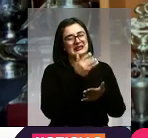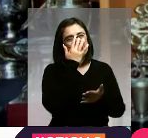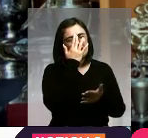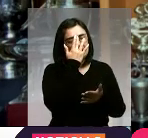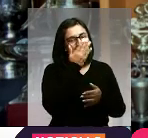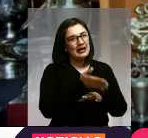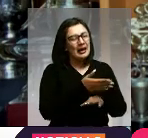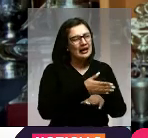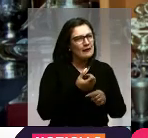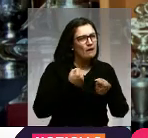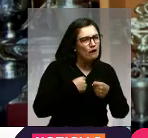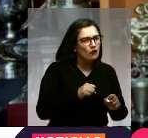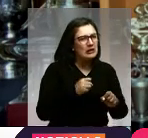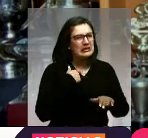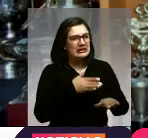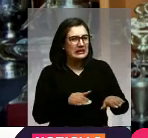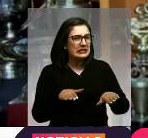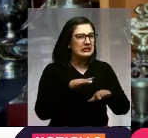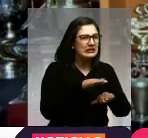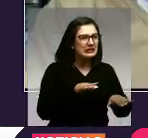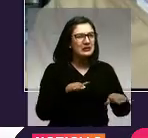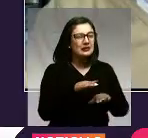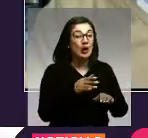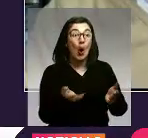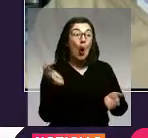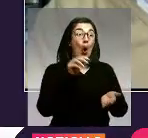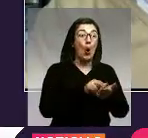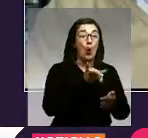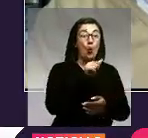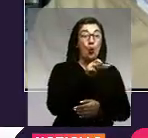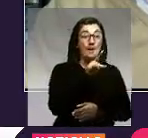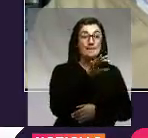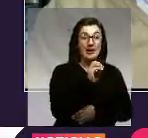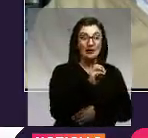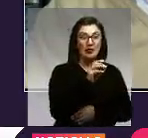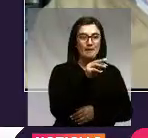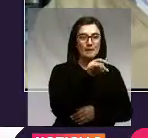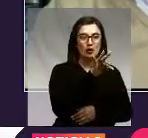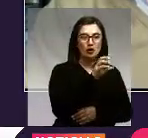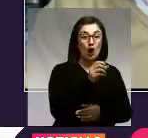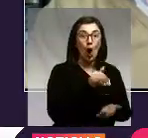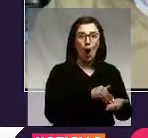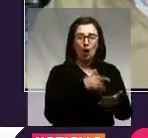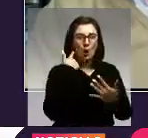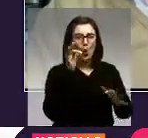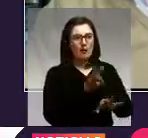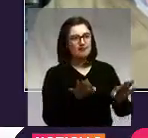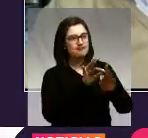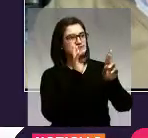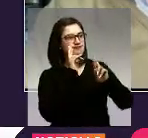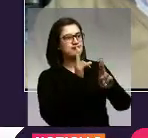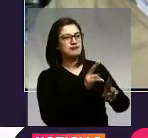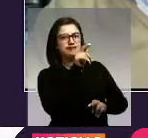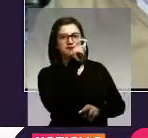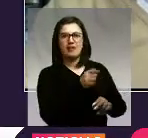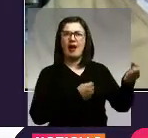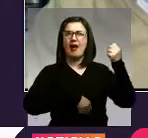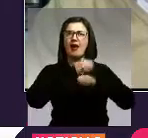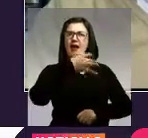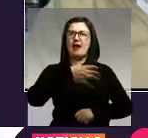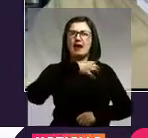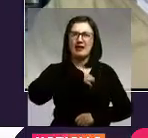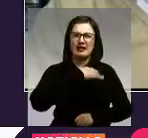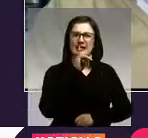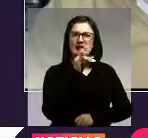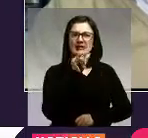en la pista, y regresar con Juan Pablo Montoya como protagonista, porque llegó siendo campeón de la IndyCar,